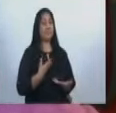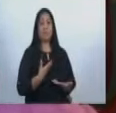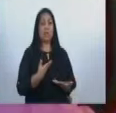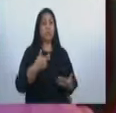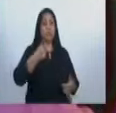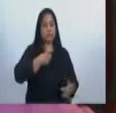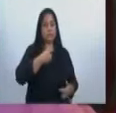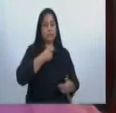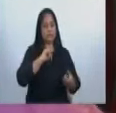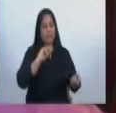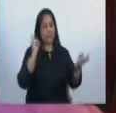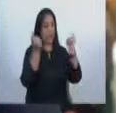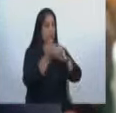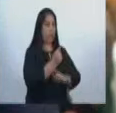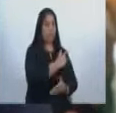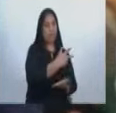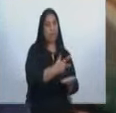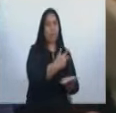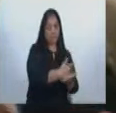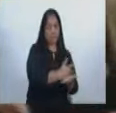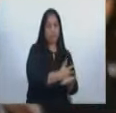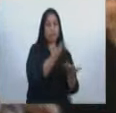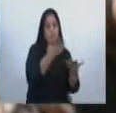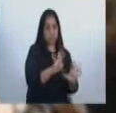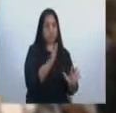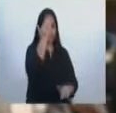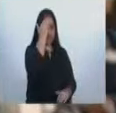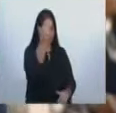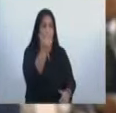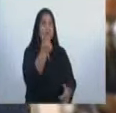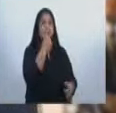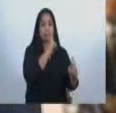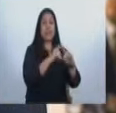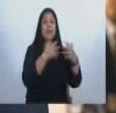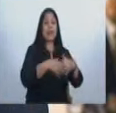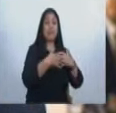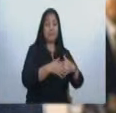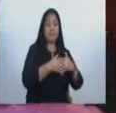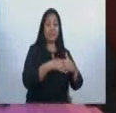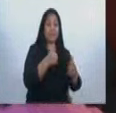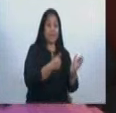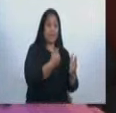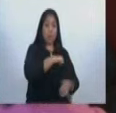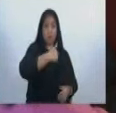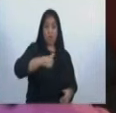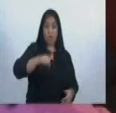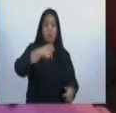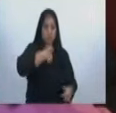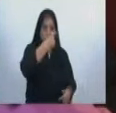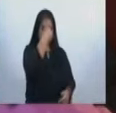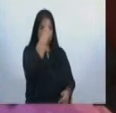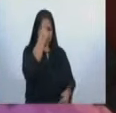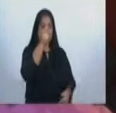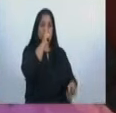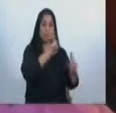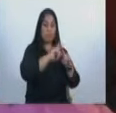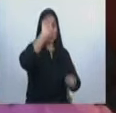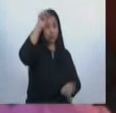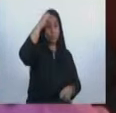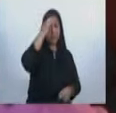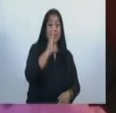emigrar a la capital gracias a Dios y a la empresa Municipal de Agua de la ciudad de Guatemala para la cual laboro y a su política de becas